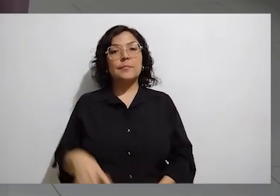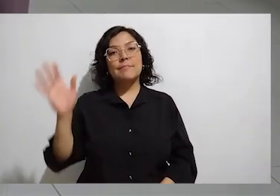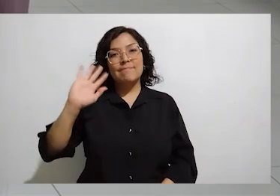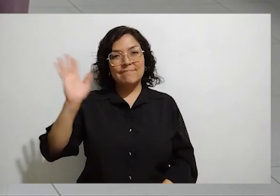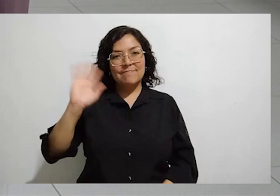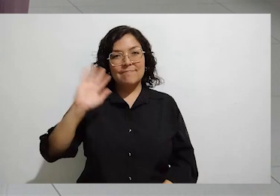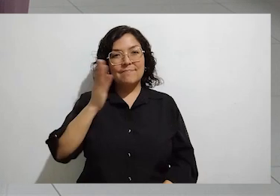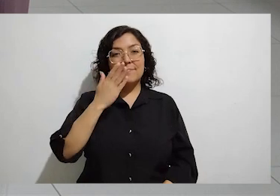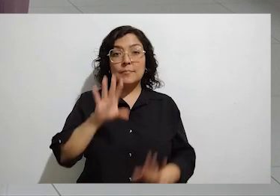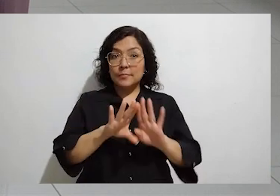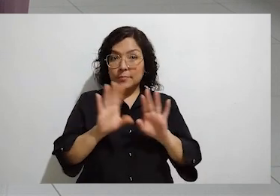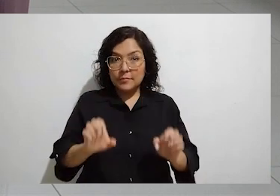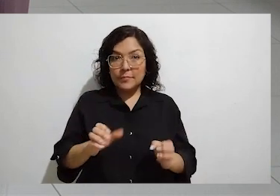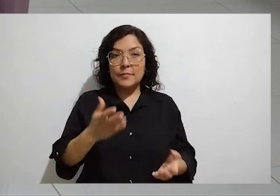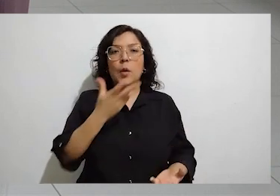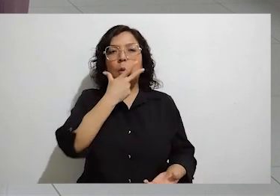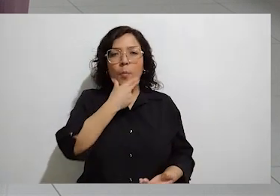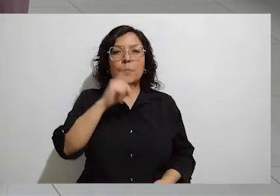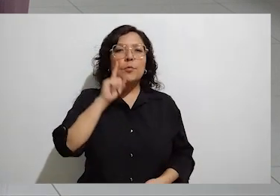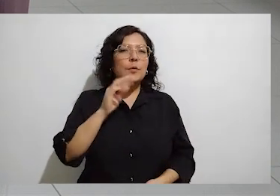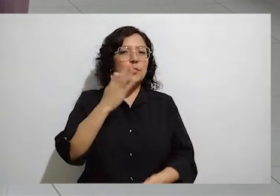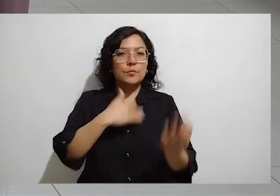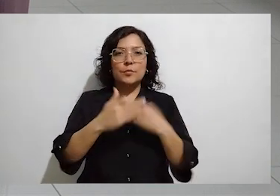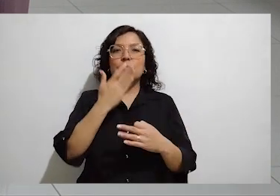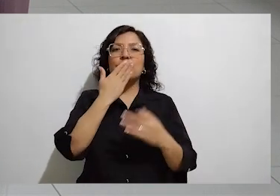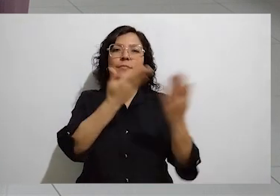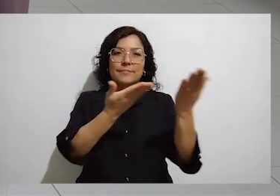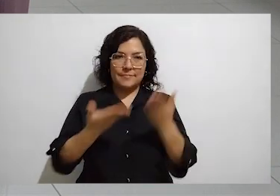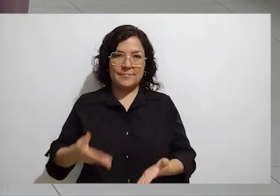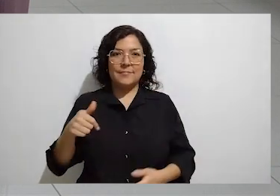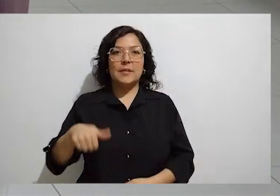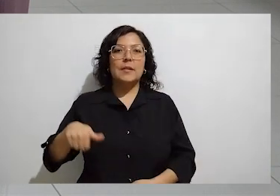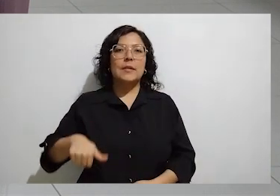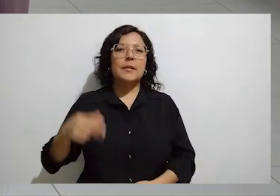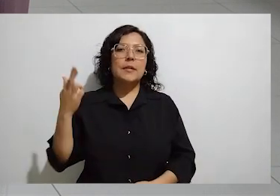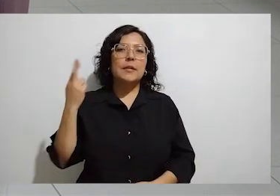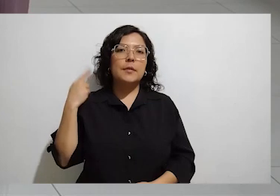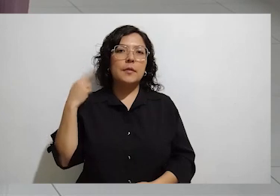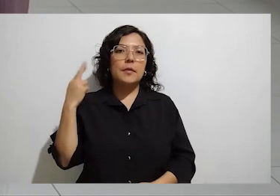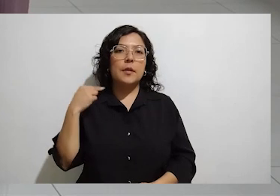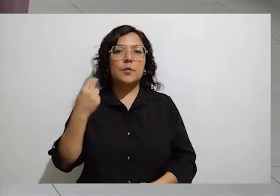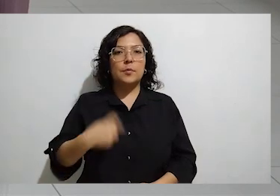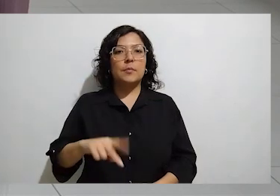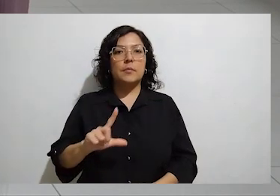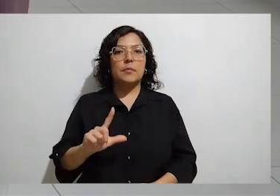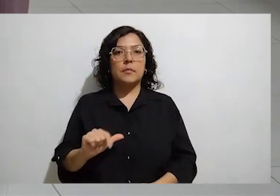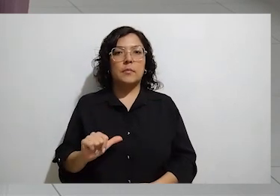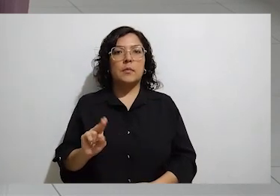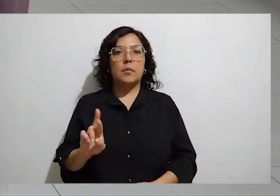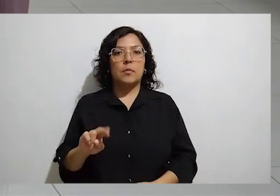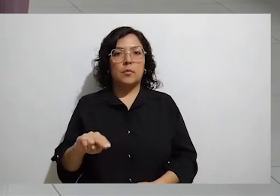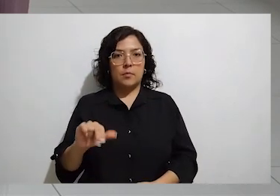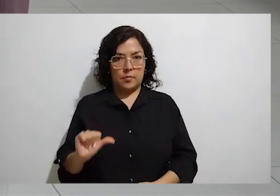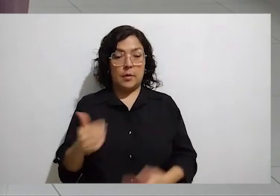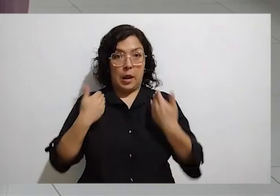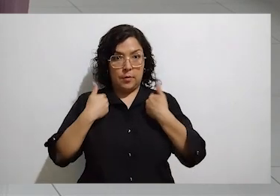Hola, ¿cómo están? Bienvenidas, bienvenidos a su programa de La Urna, programa del Instituto Electoral de Coahuila. Su